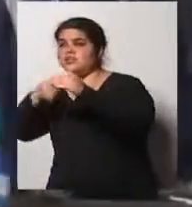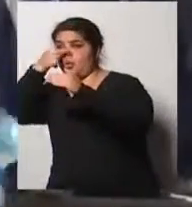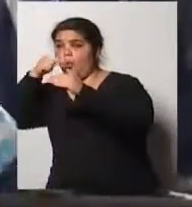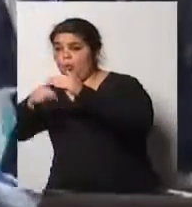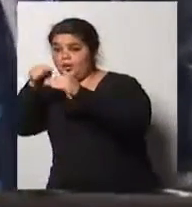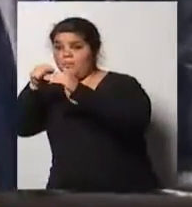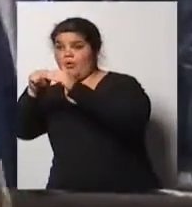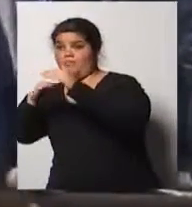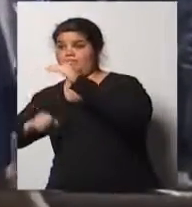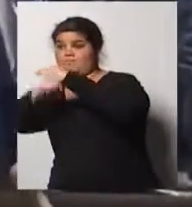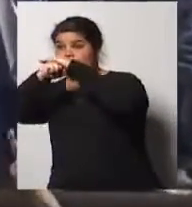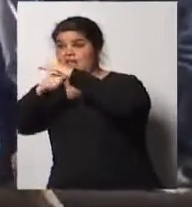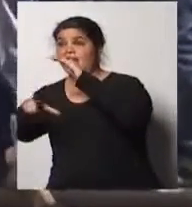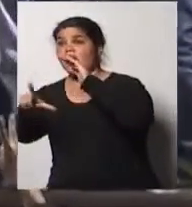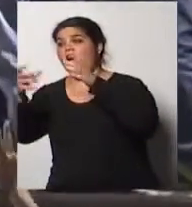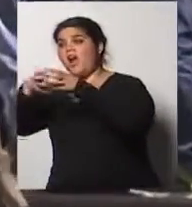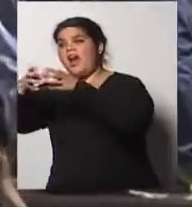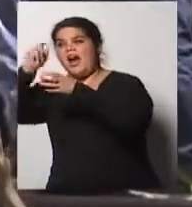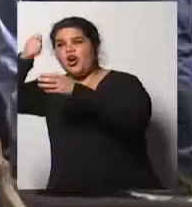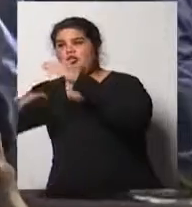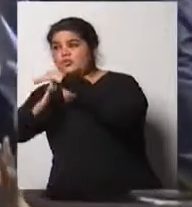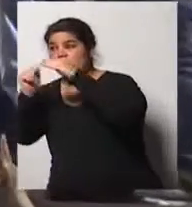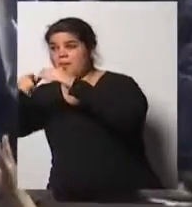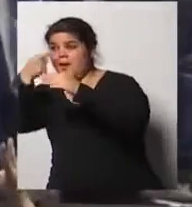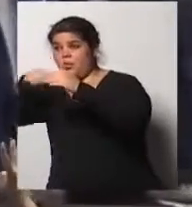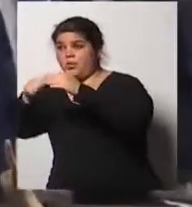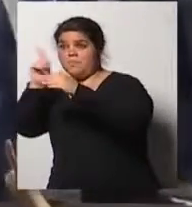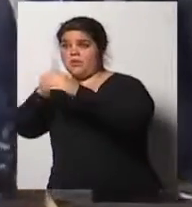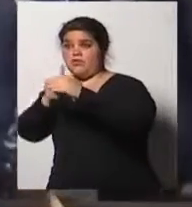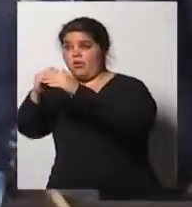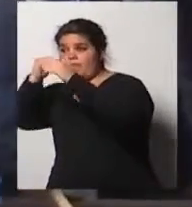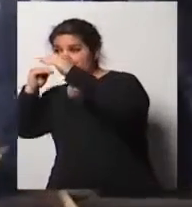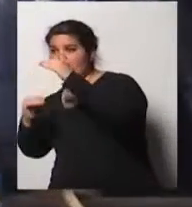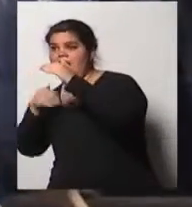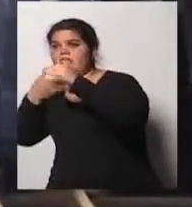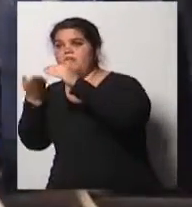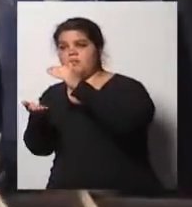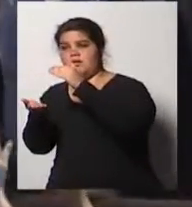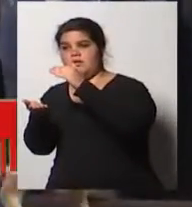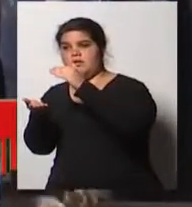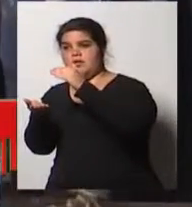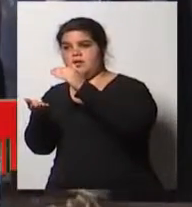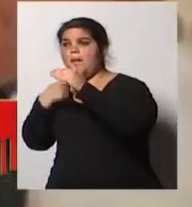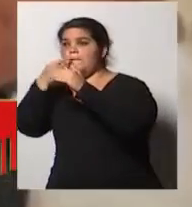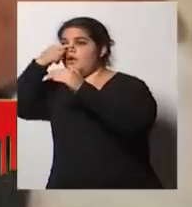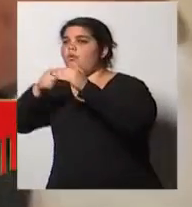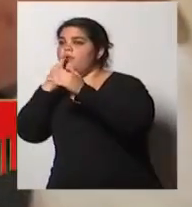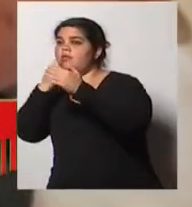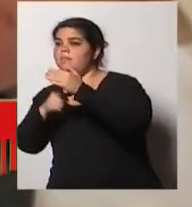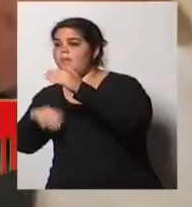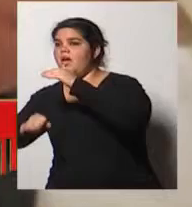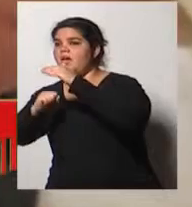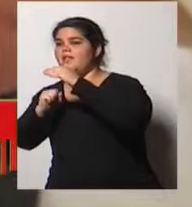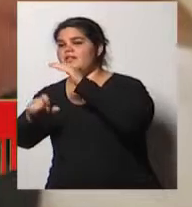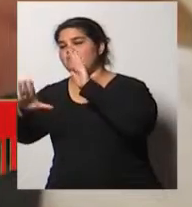del último tribunal. Si el último tribunal es el que resuelve, no hay per saltum. Lo que hay es un recurso a la Corte donde